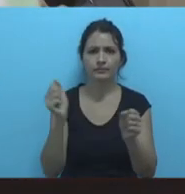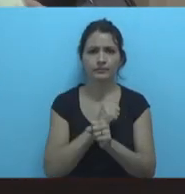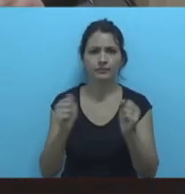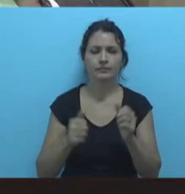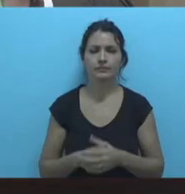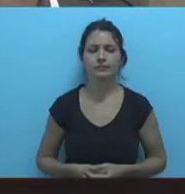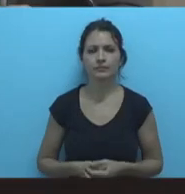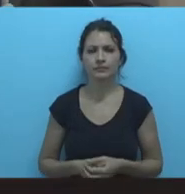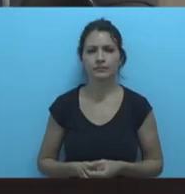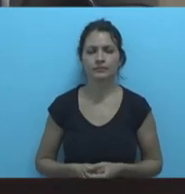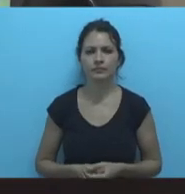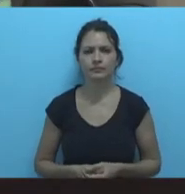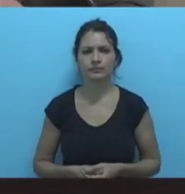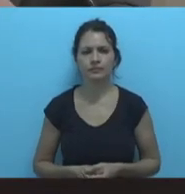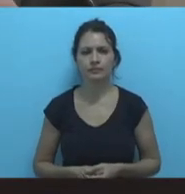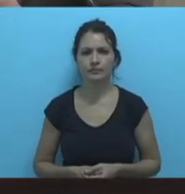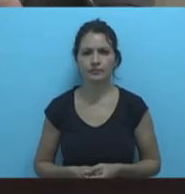Aprobado.